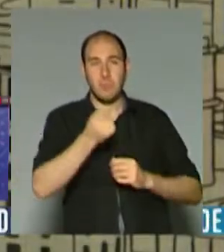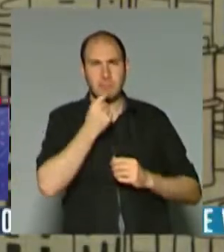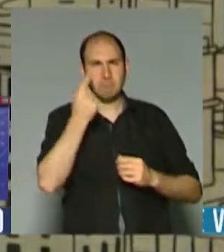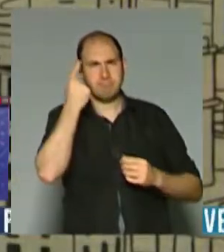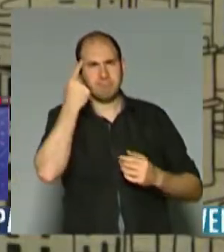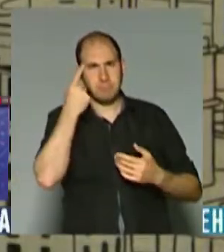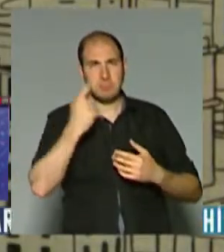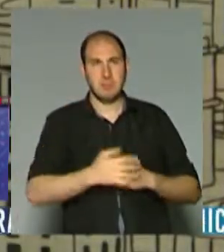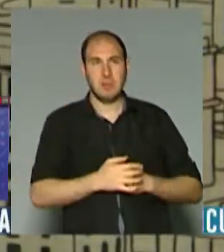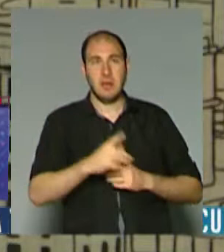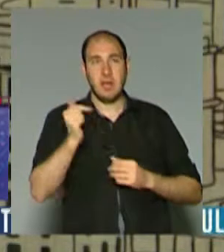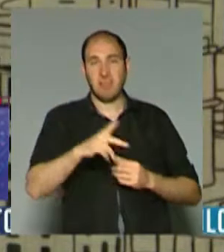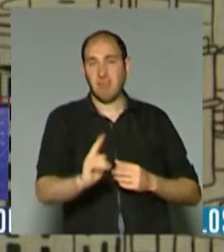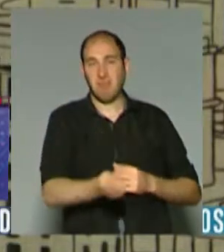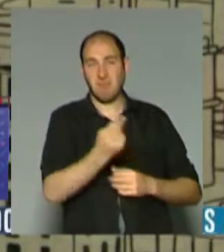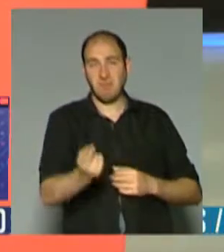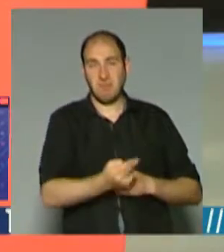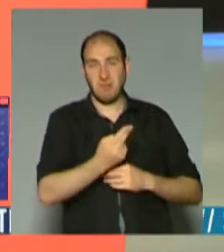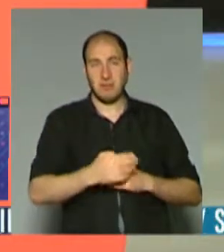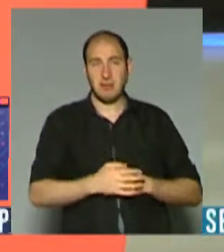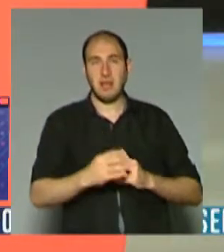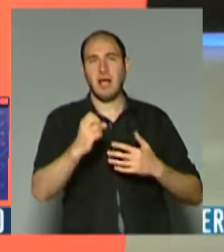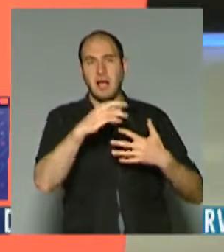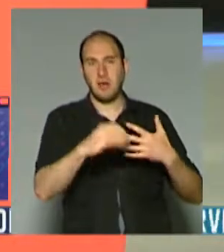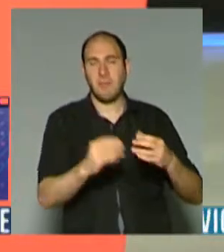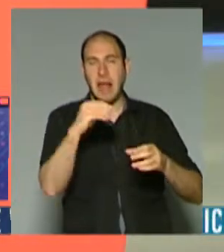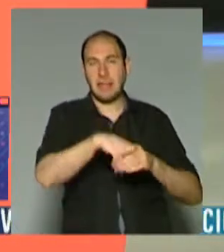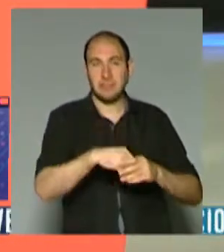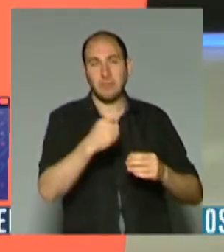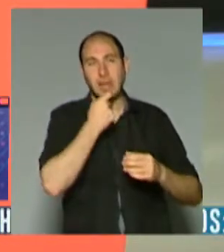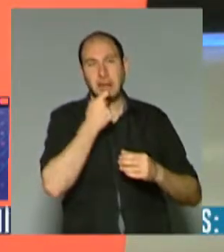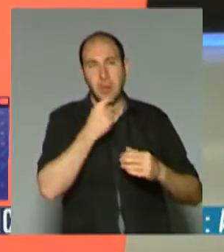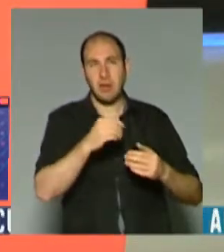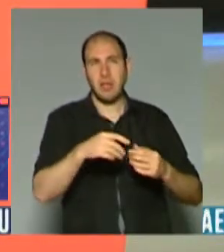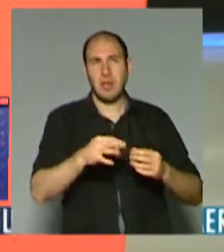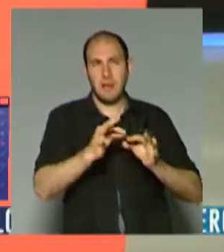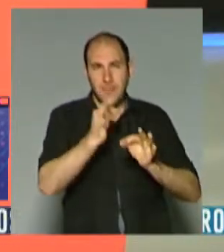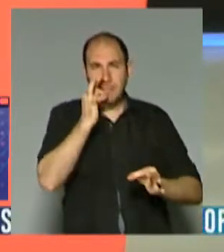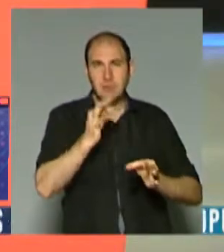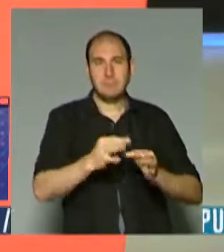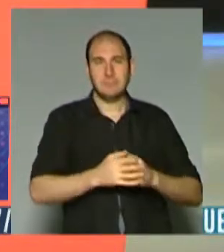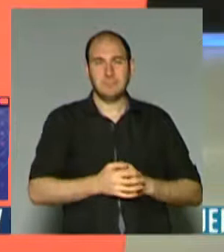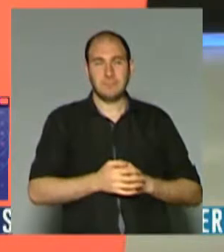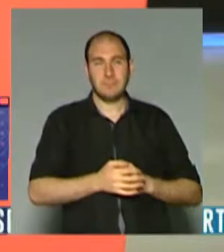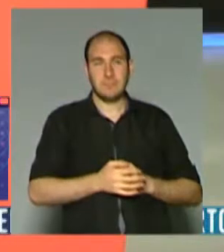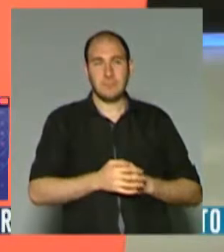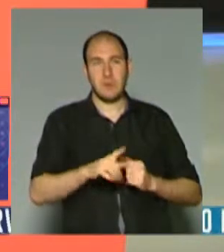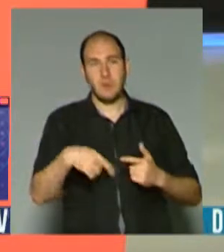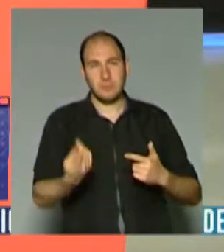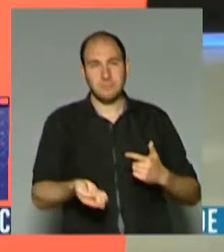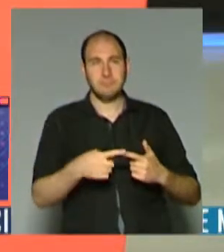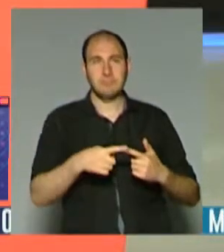piensa, lógicamente son innecesarios. Uh-huh. El listado incluye desde pajitas, desde las cañitas, sí, desde